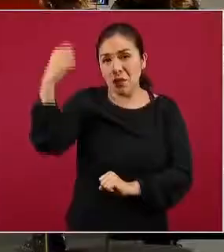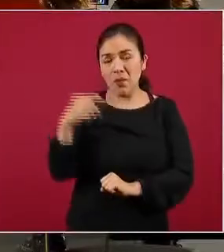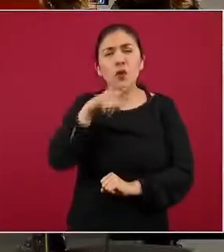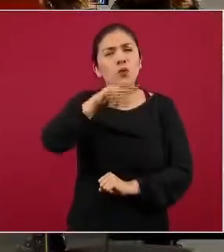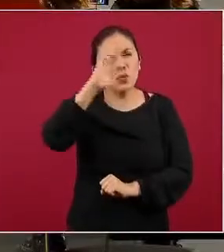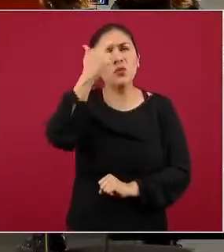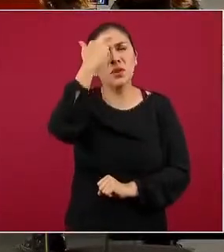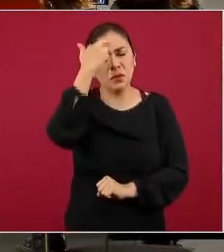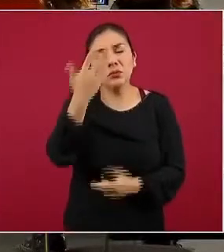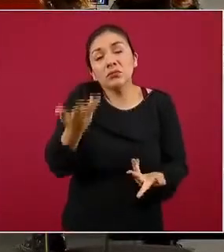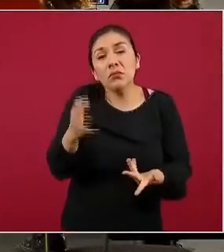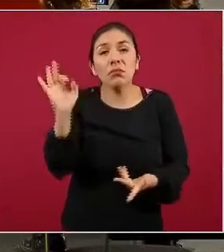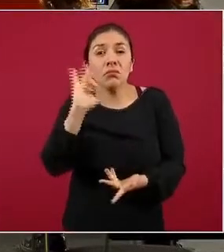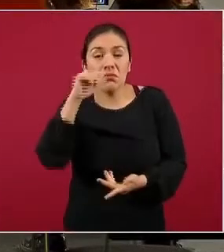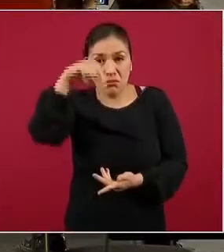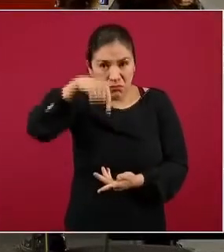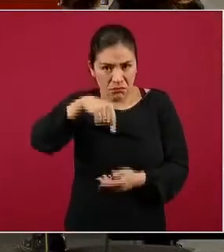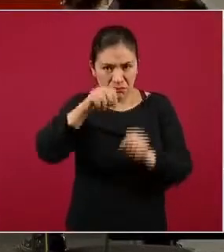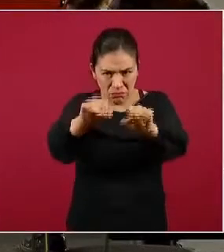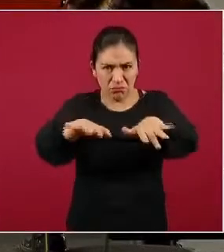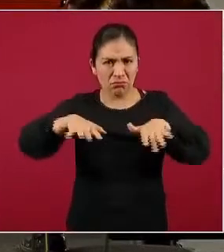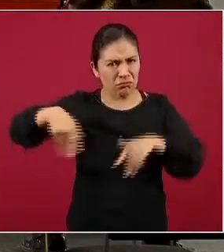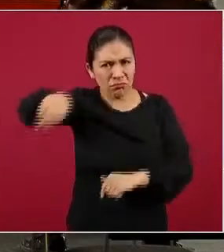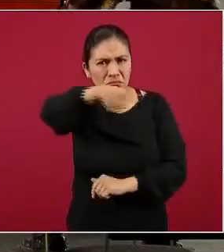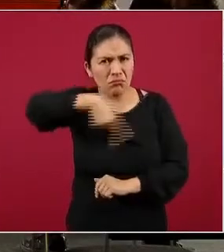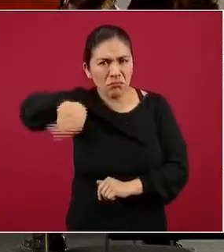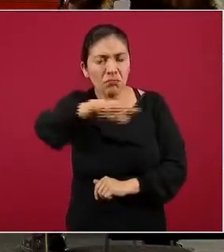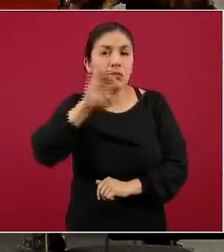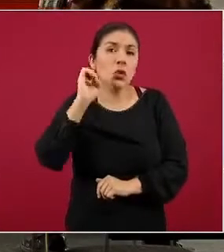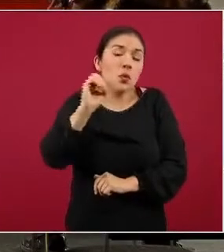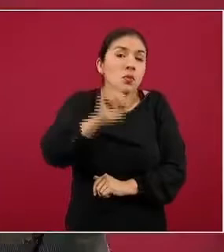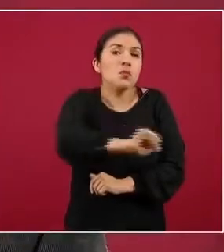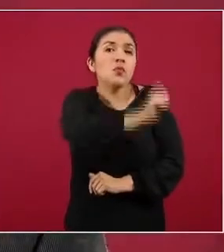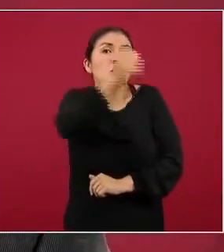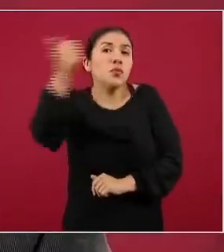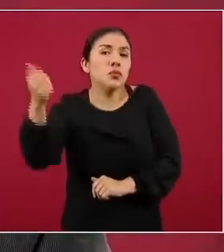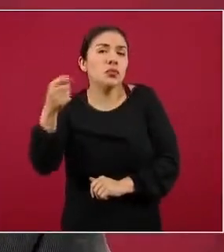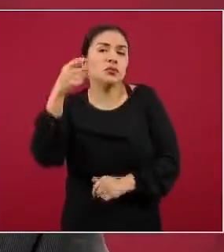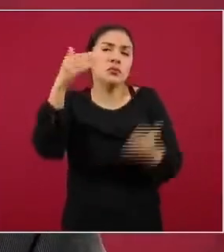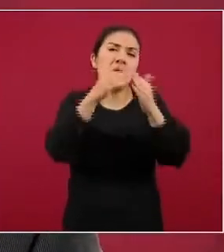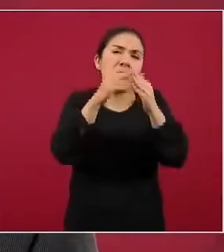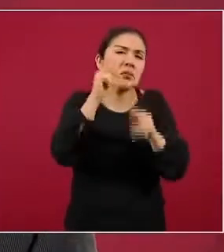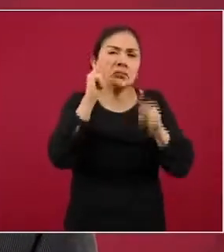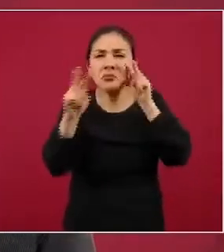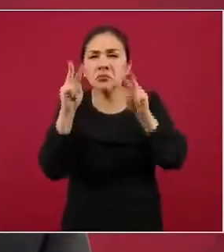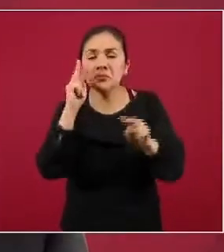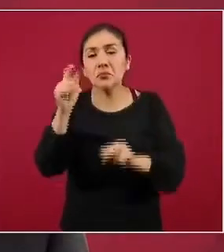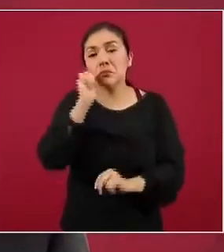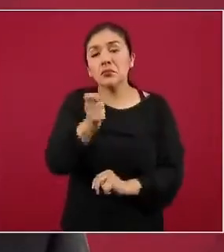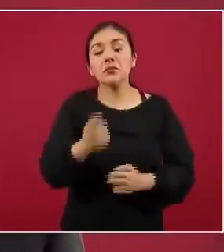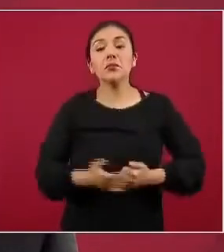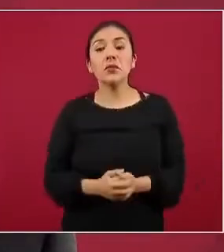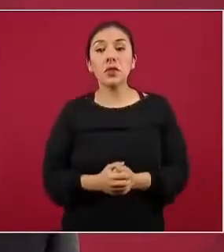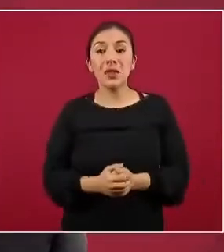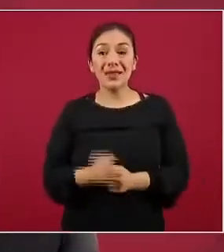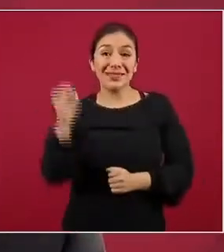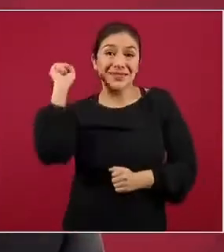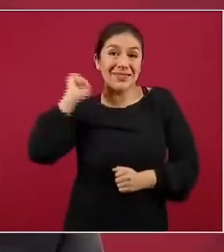Recordarán ustedes, quizá no solo aquí en la audiencia directa, sino en sus casas, que el